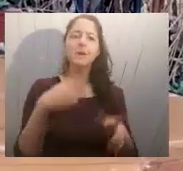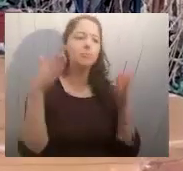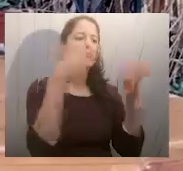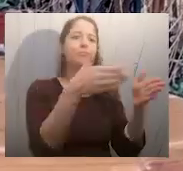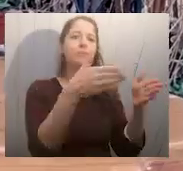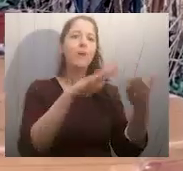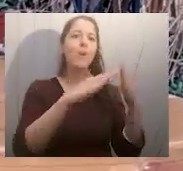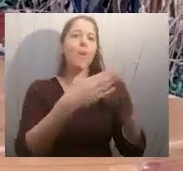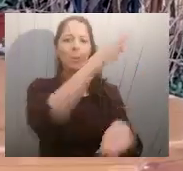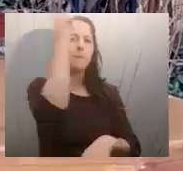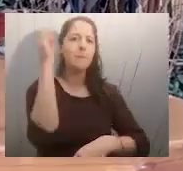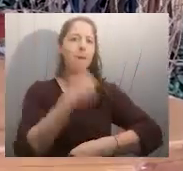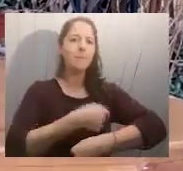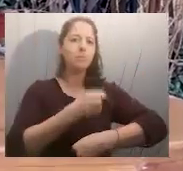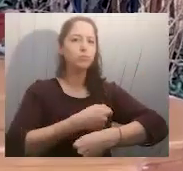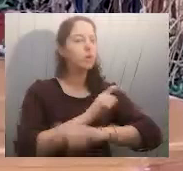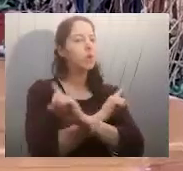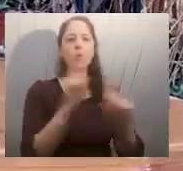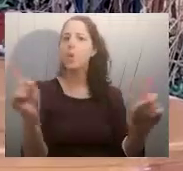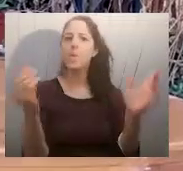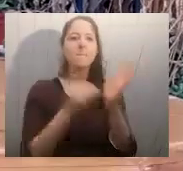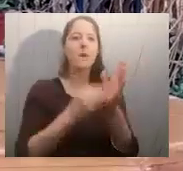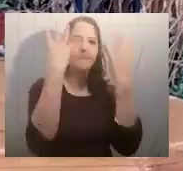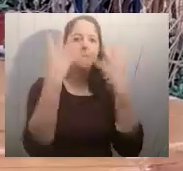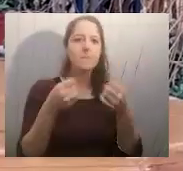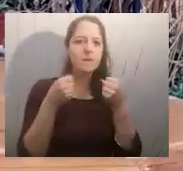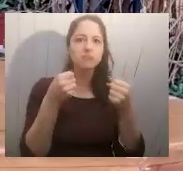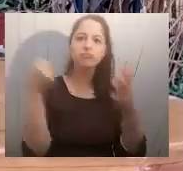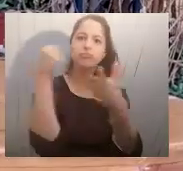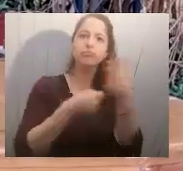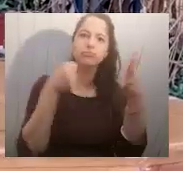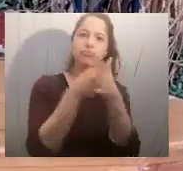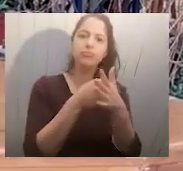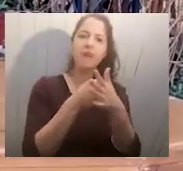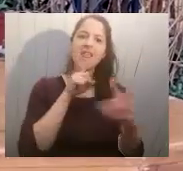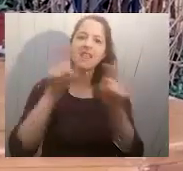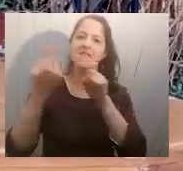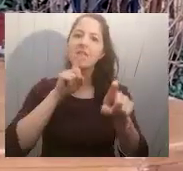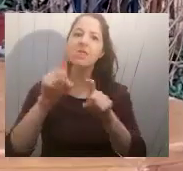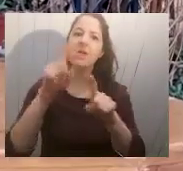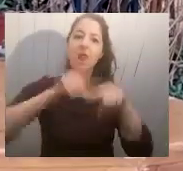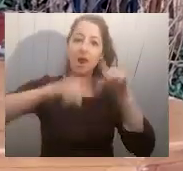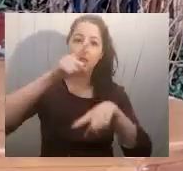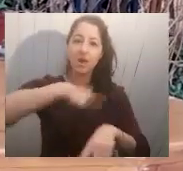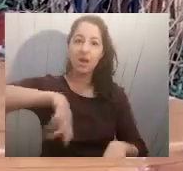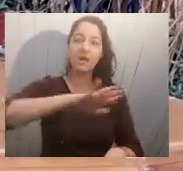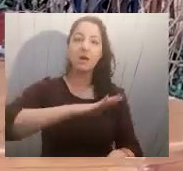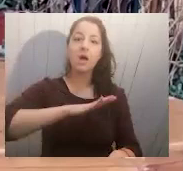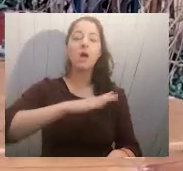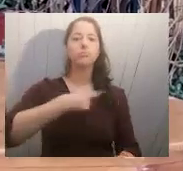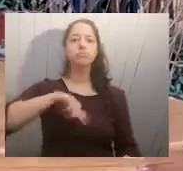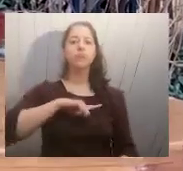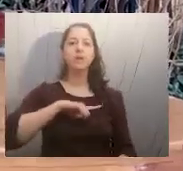más presos por luchar, por defender la tierra. No más presos por defender nuestra dignidad. En el